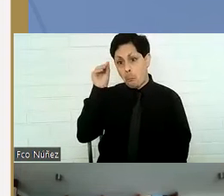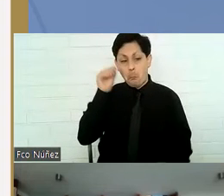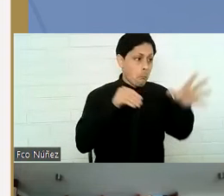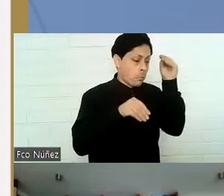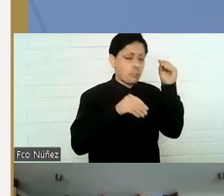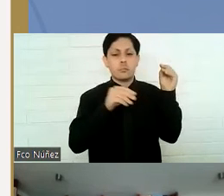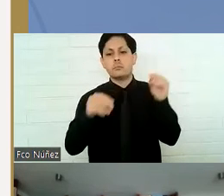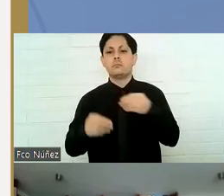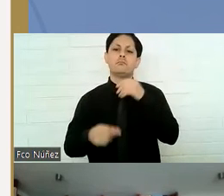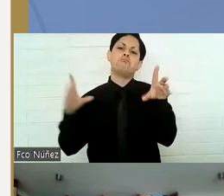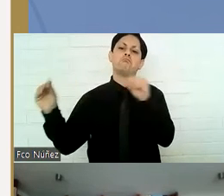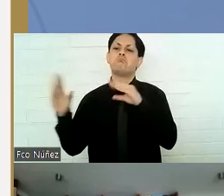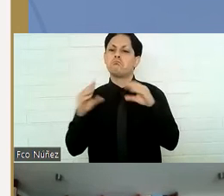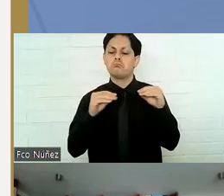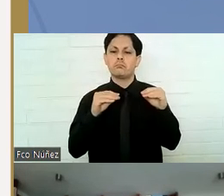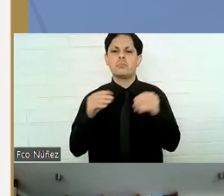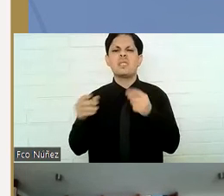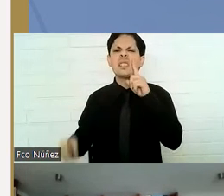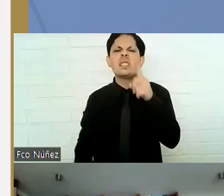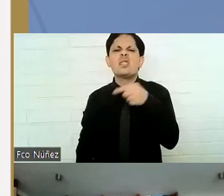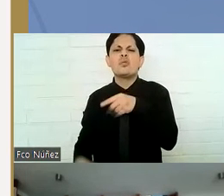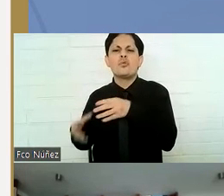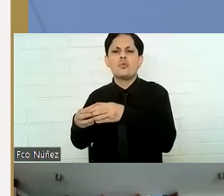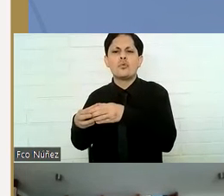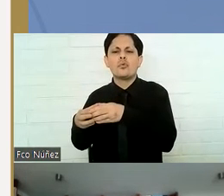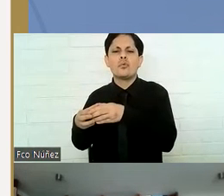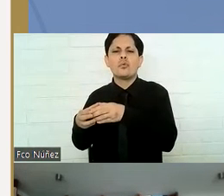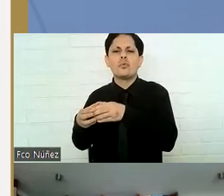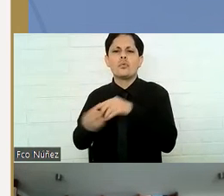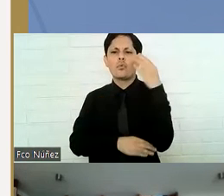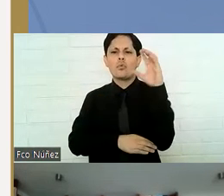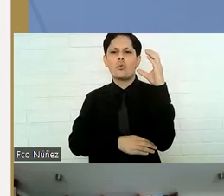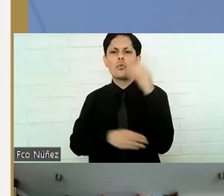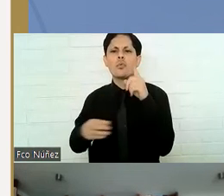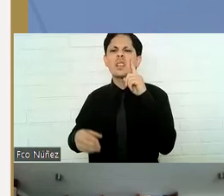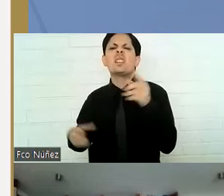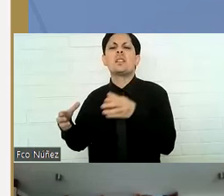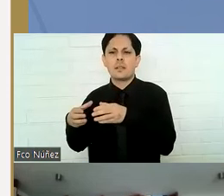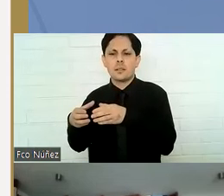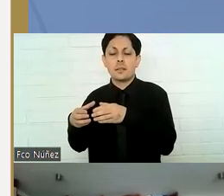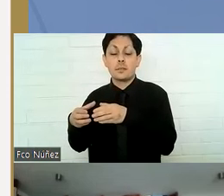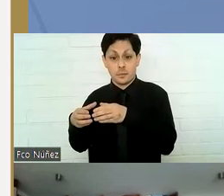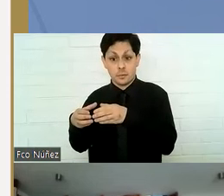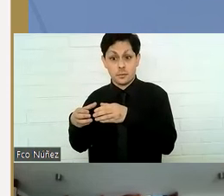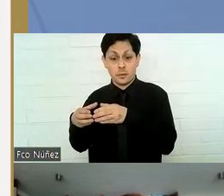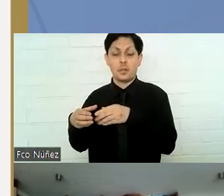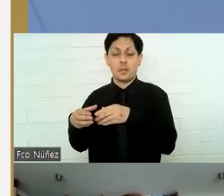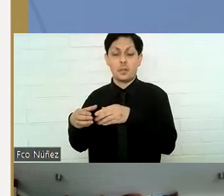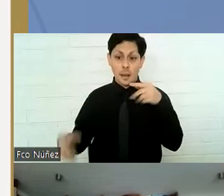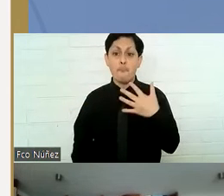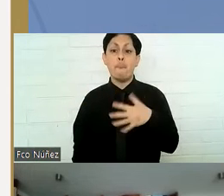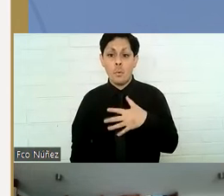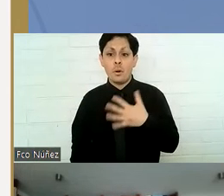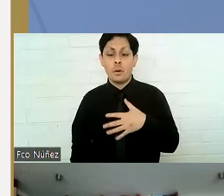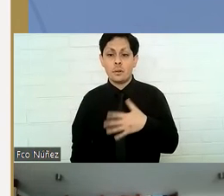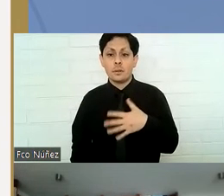ello. Por lo tanto, pareciera ser que lo que realmente importa es de